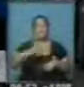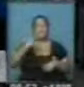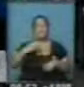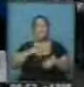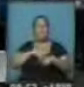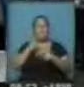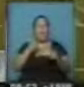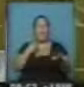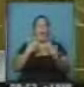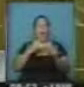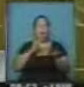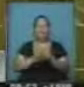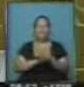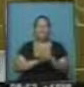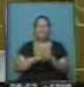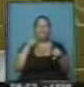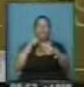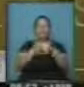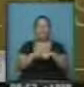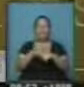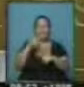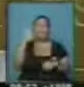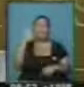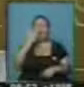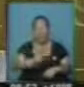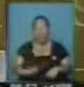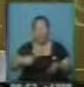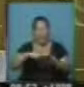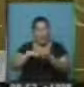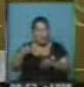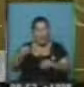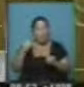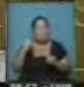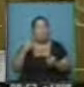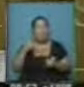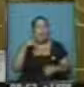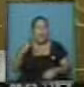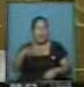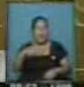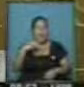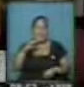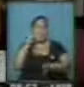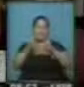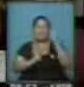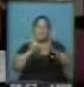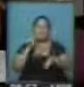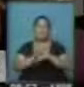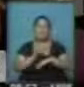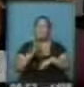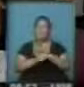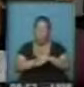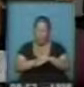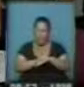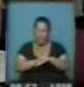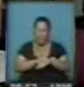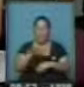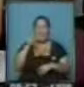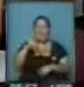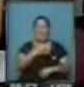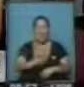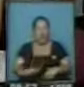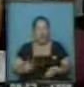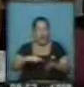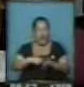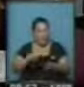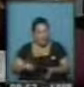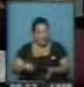para interpelar a funcionarios porteños con el objetivo de que los mismos rindan cuenta sobre la responsabilidad del gobierno de la